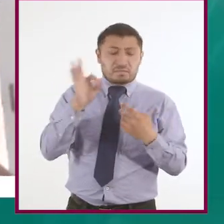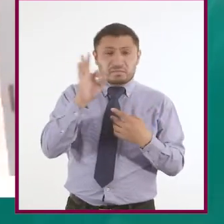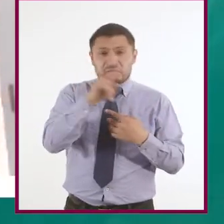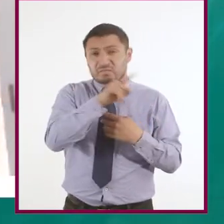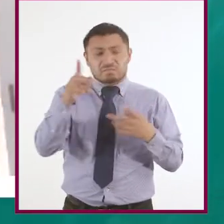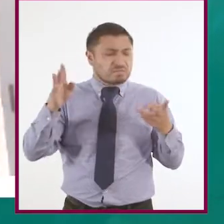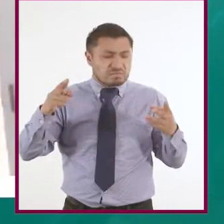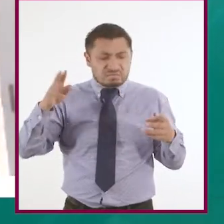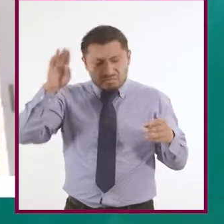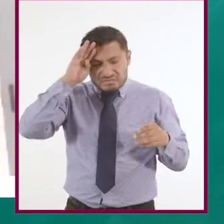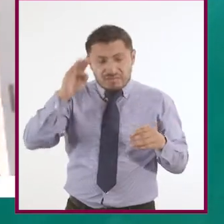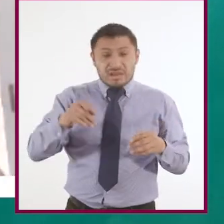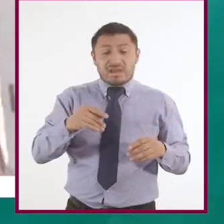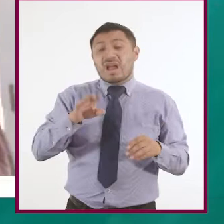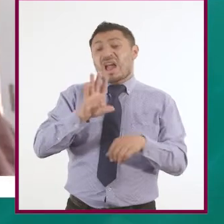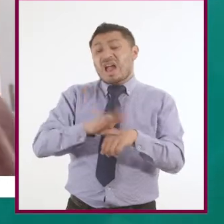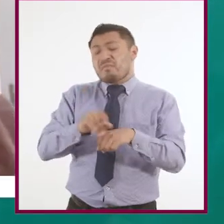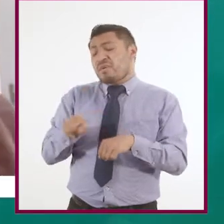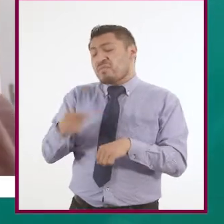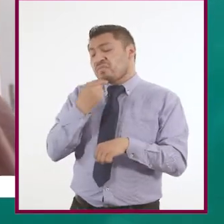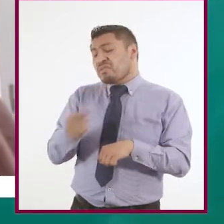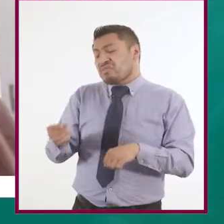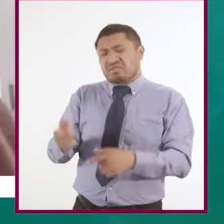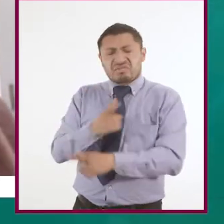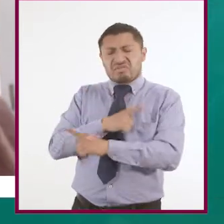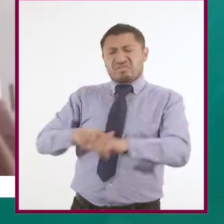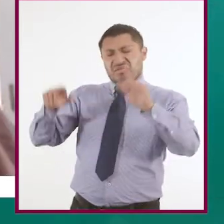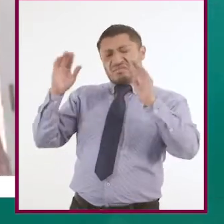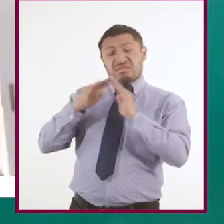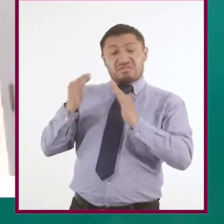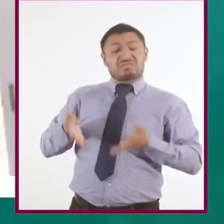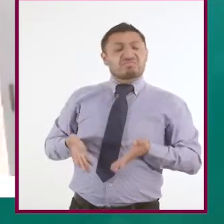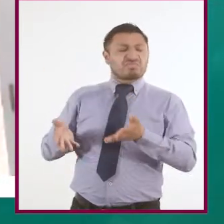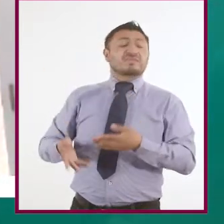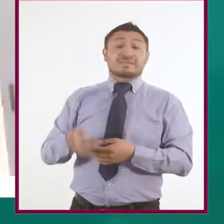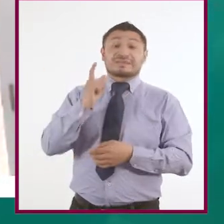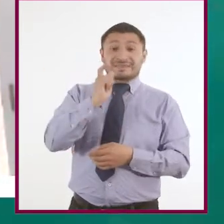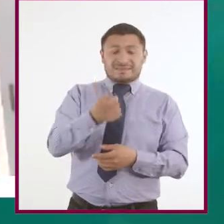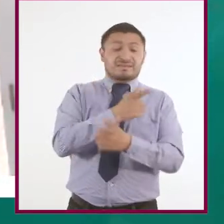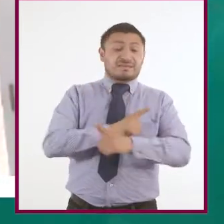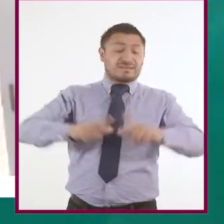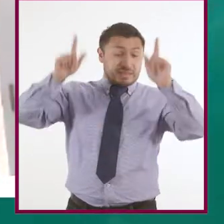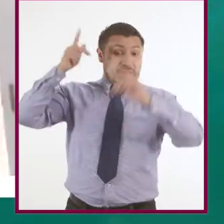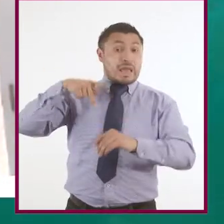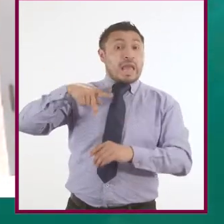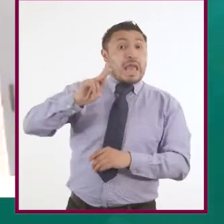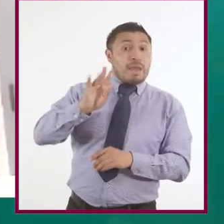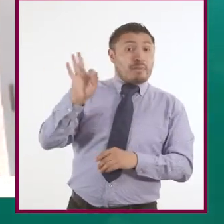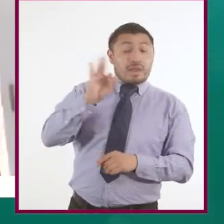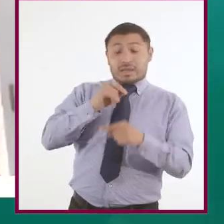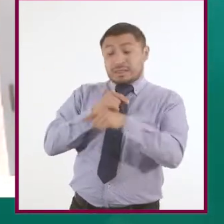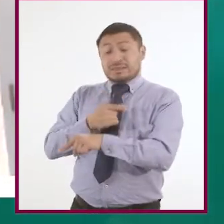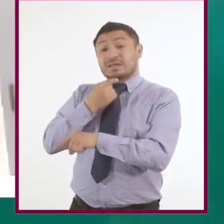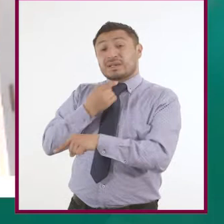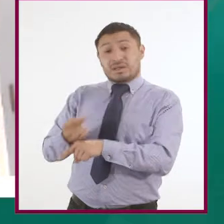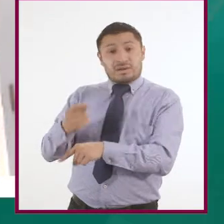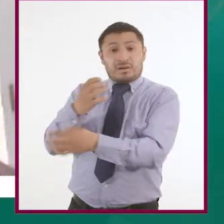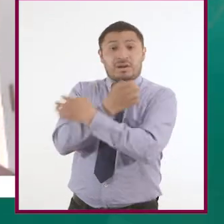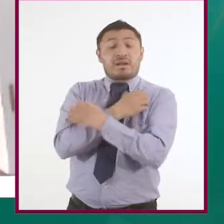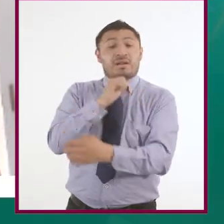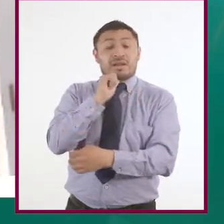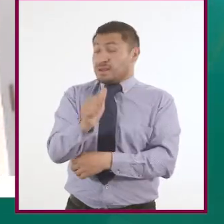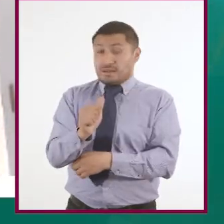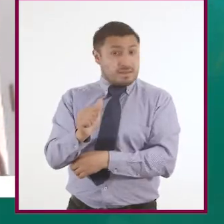que un niño haga lo que quisiera en su casa sería libertad. Sin embargo, si ese niño no está bien educado, a